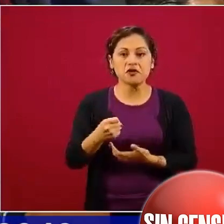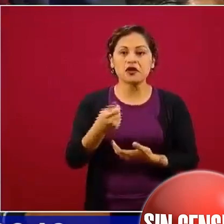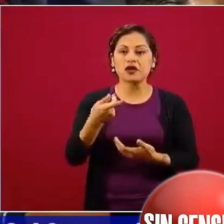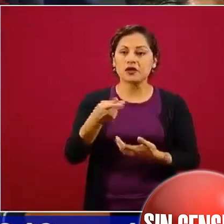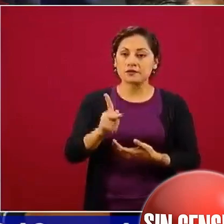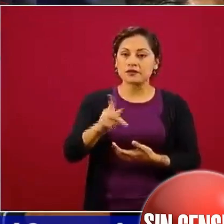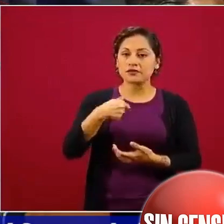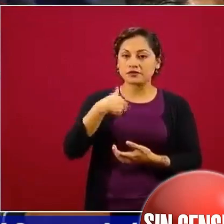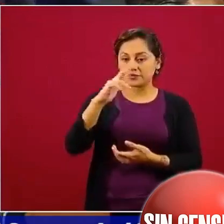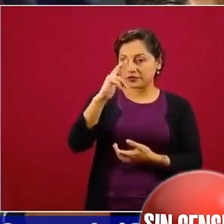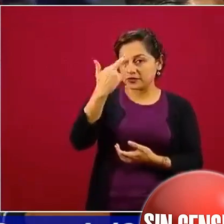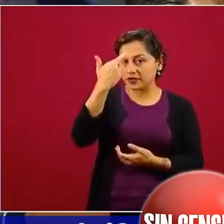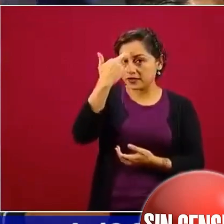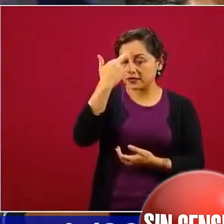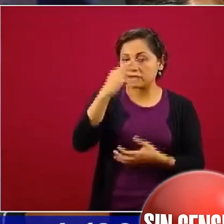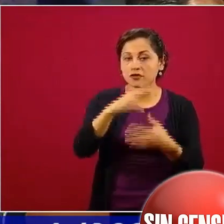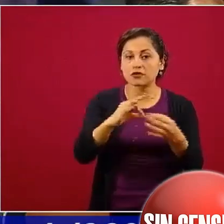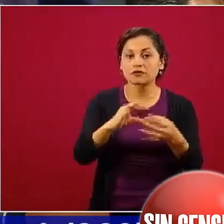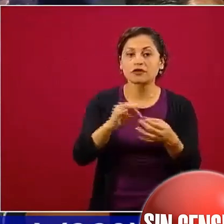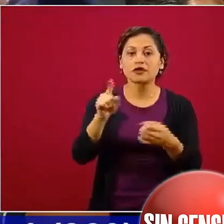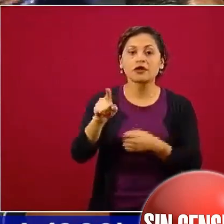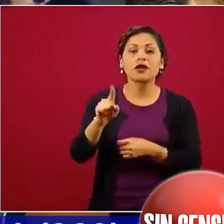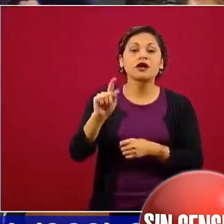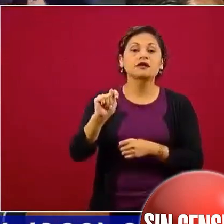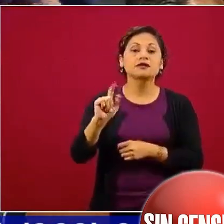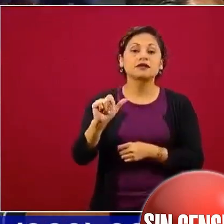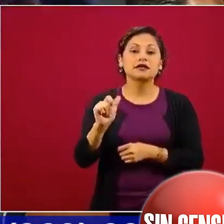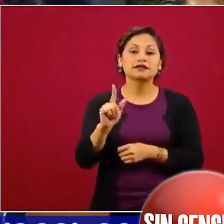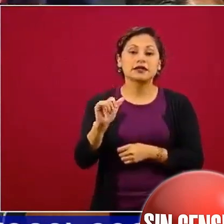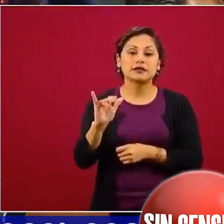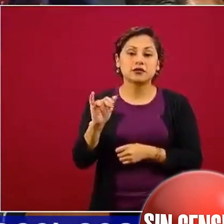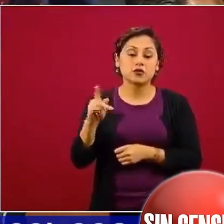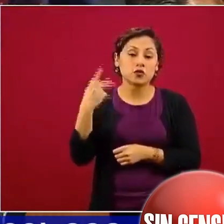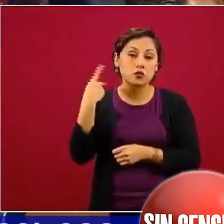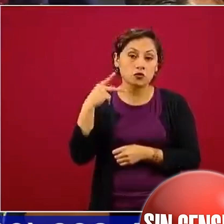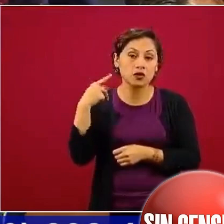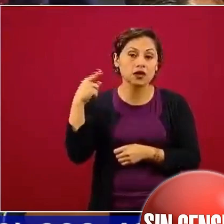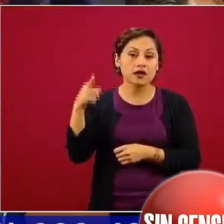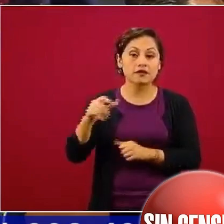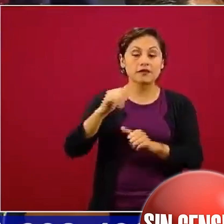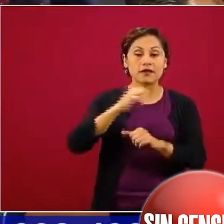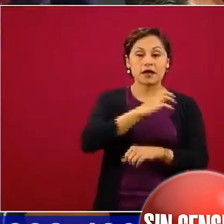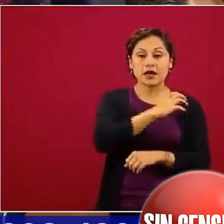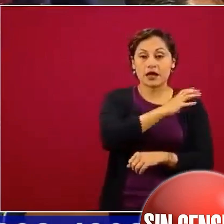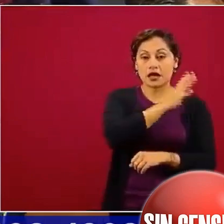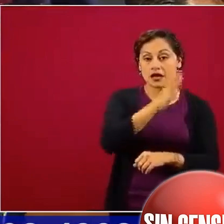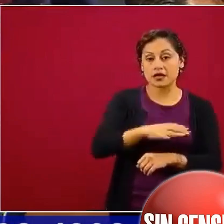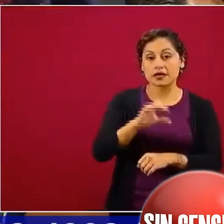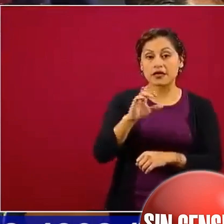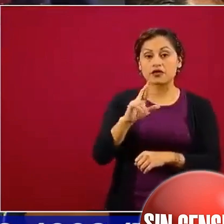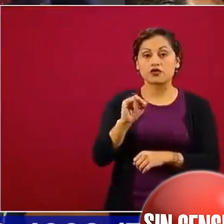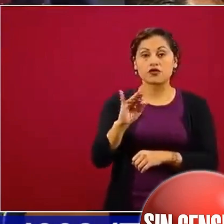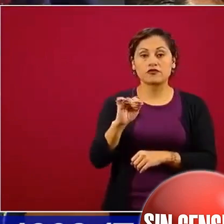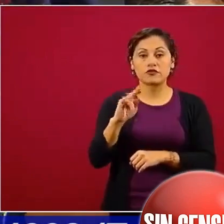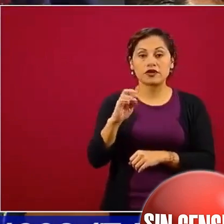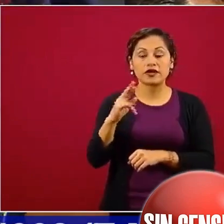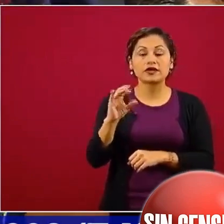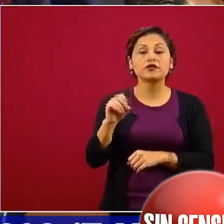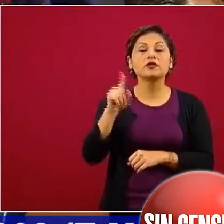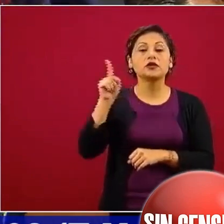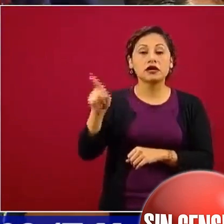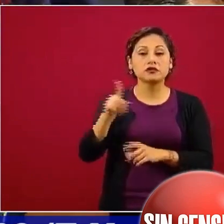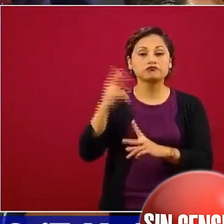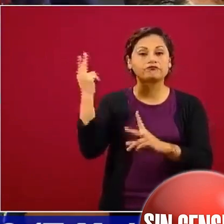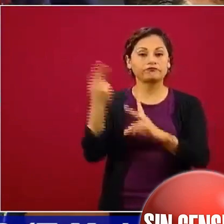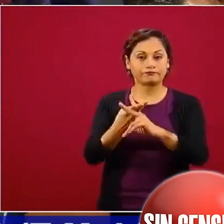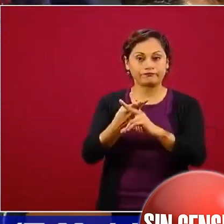en Tlaxcaltongo, Puebla, por parte de las fuerzas del general Rodolfo Erro, la madrugada del 21 de mayo.